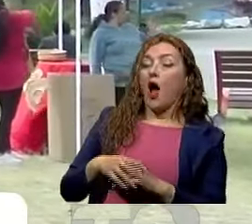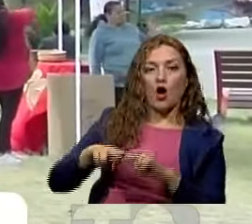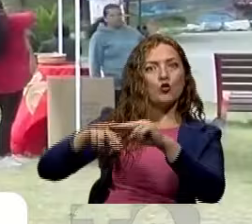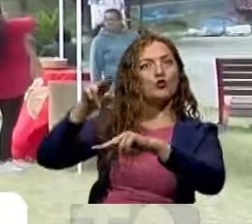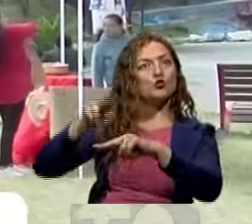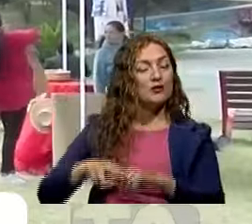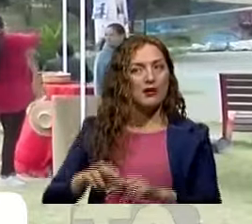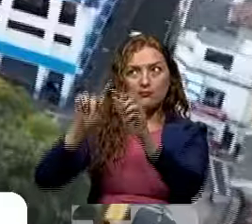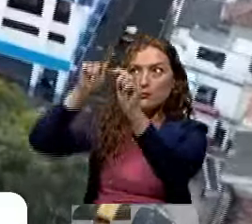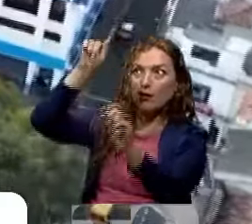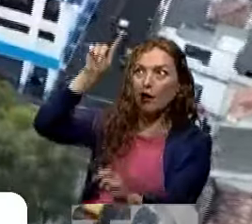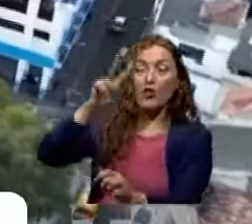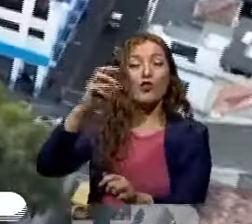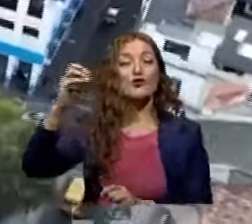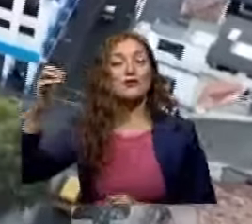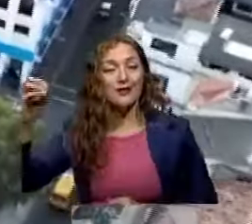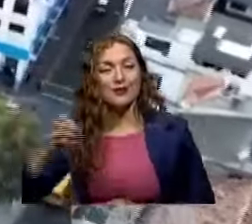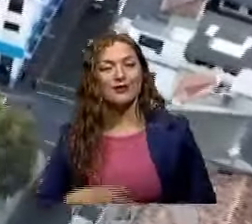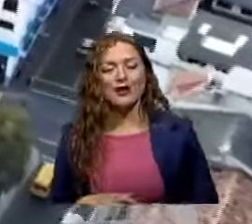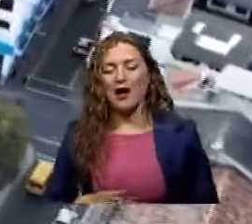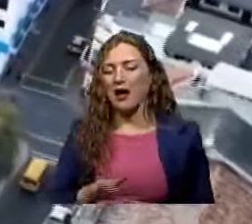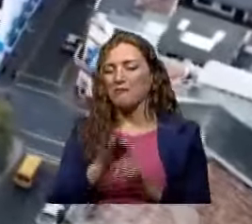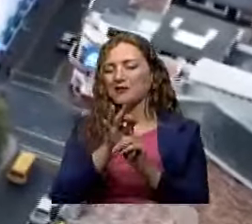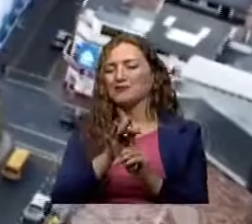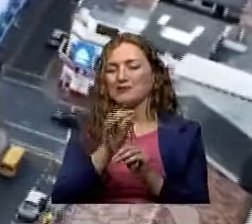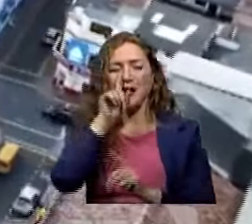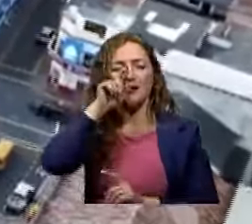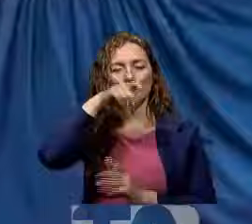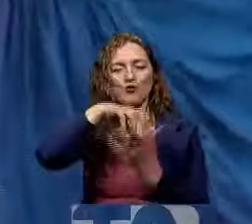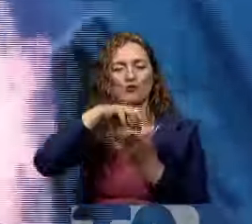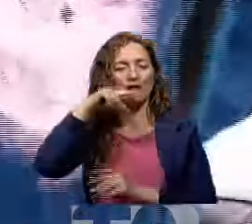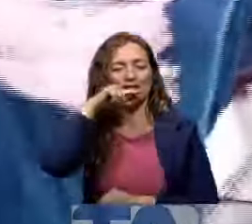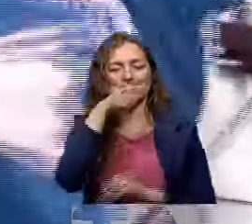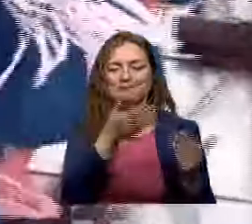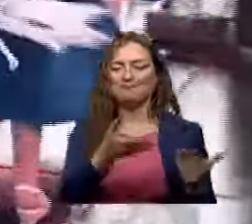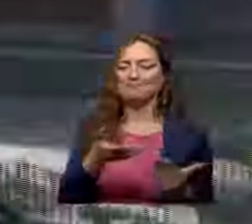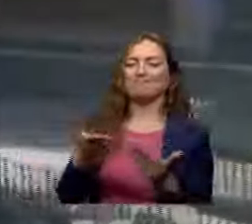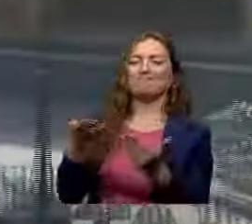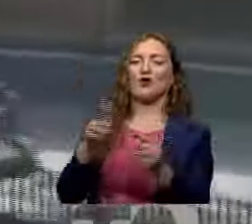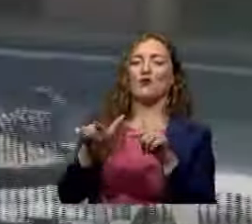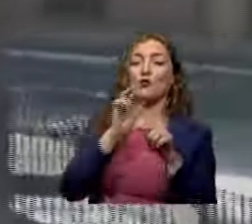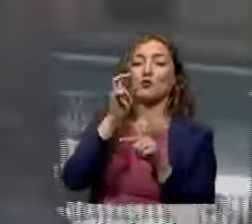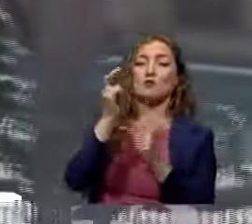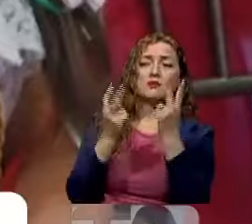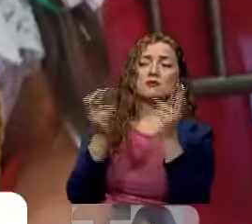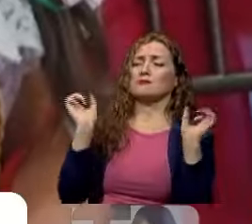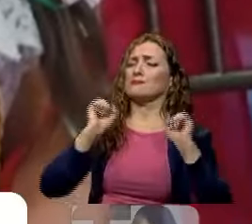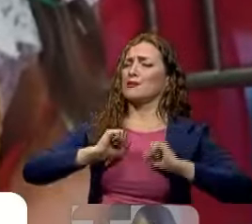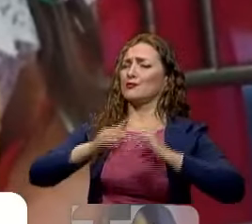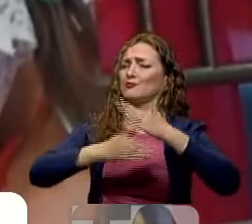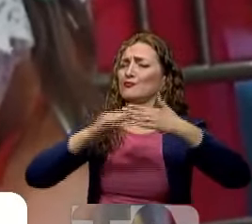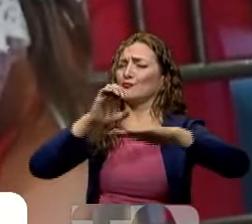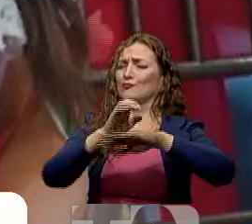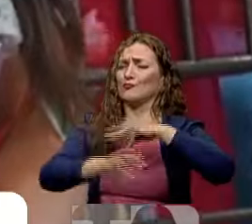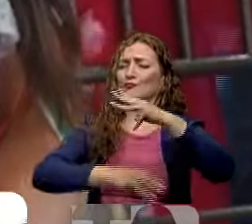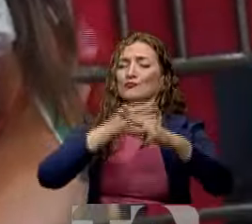los 200 metros de altura. Este es un motivo especial para mostrar a Azogues y la provincia del Cañar como un destino turístico para el país y